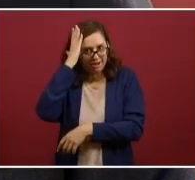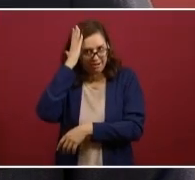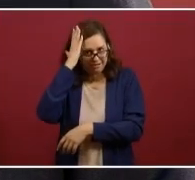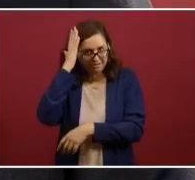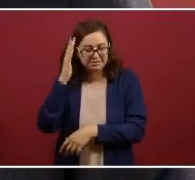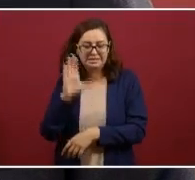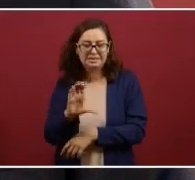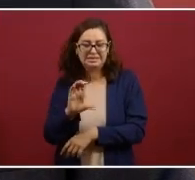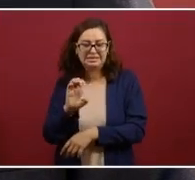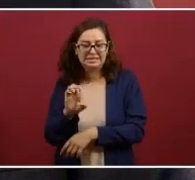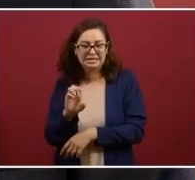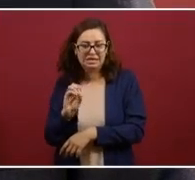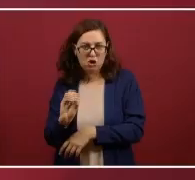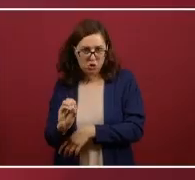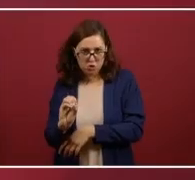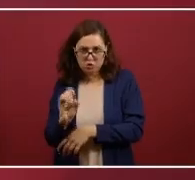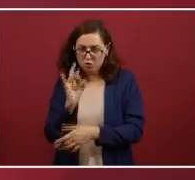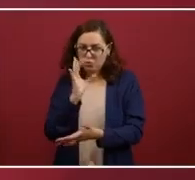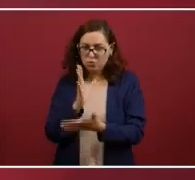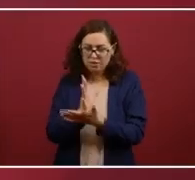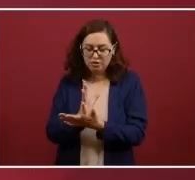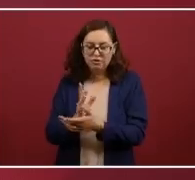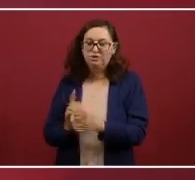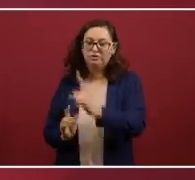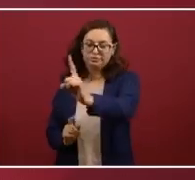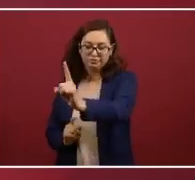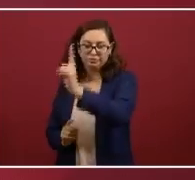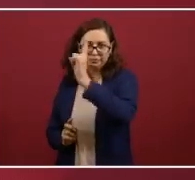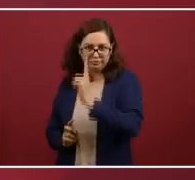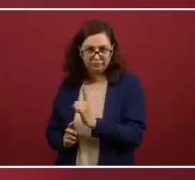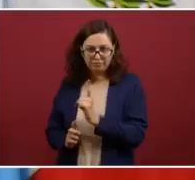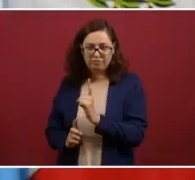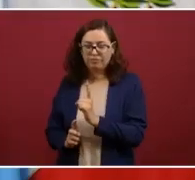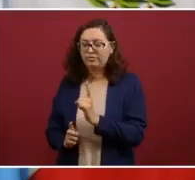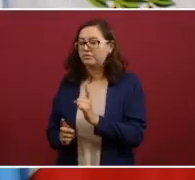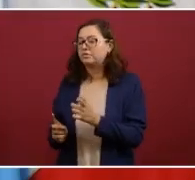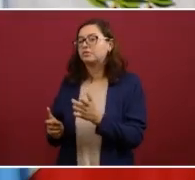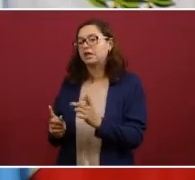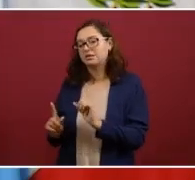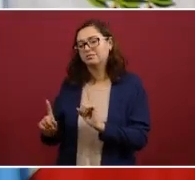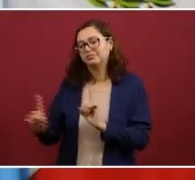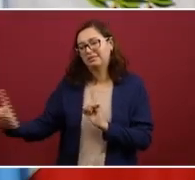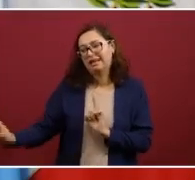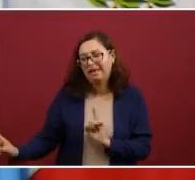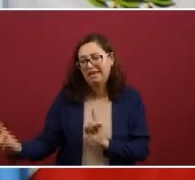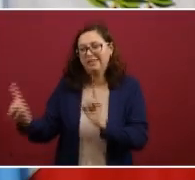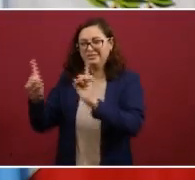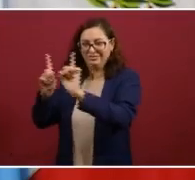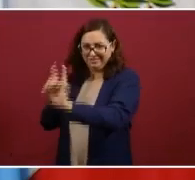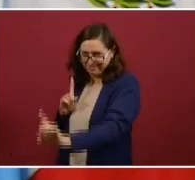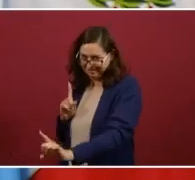globales, mundiales, los dos, y traen